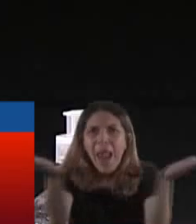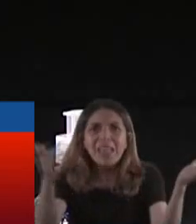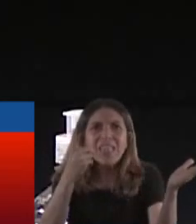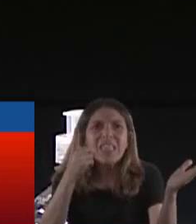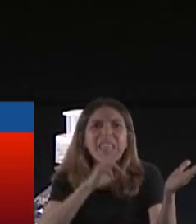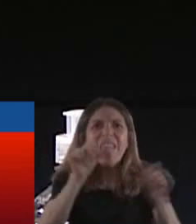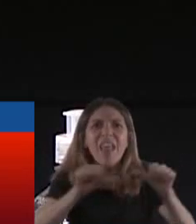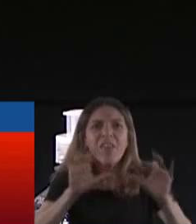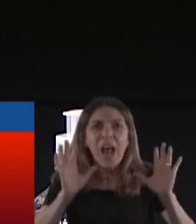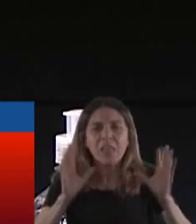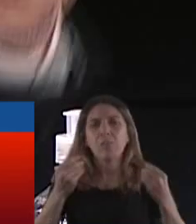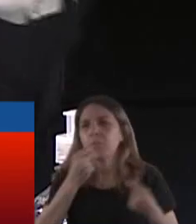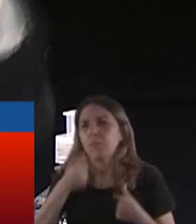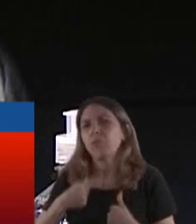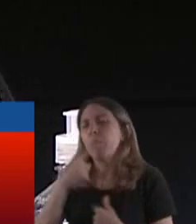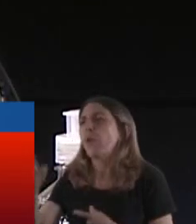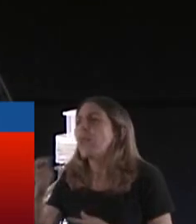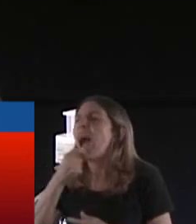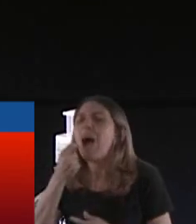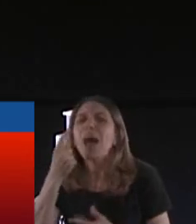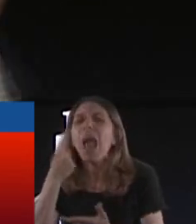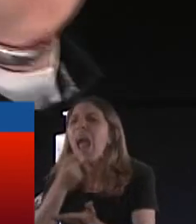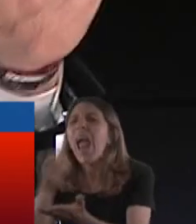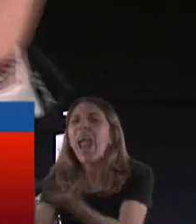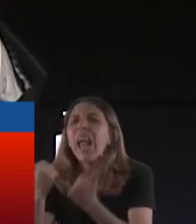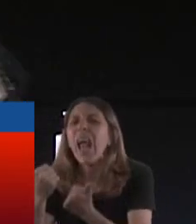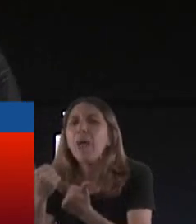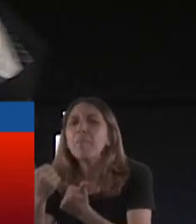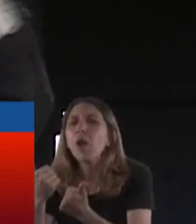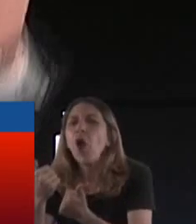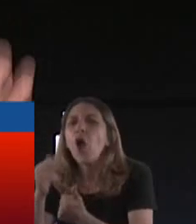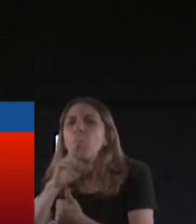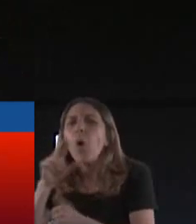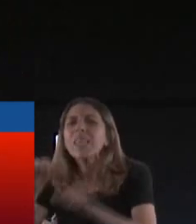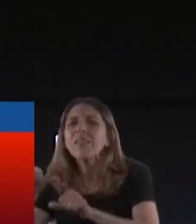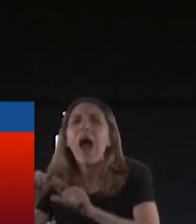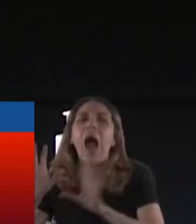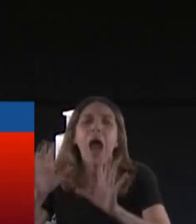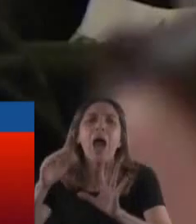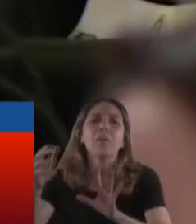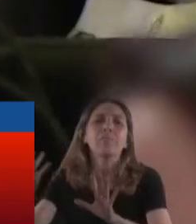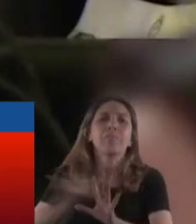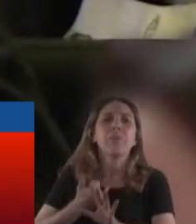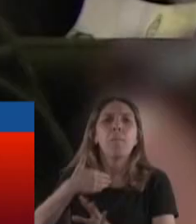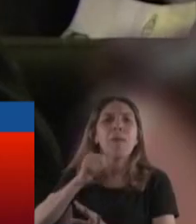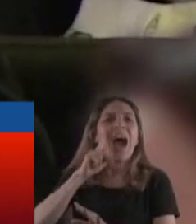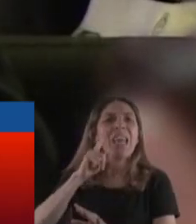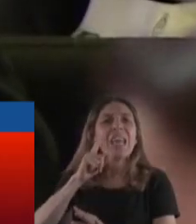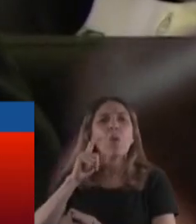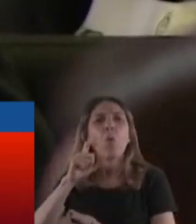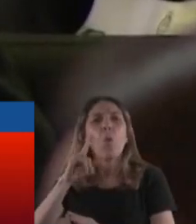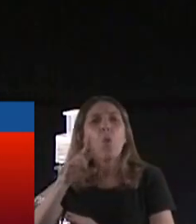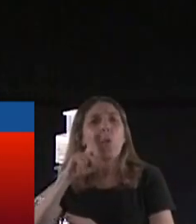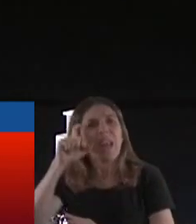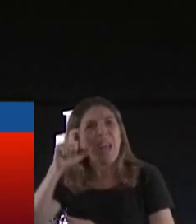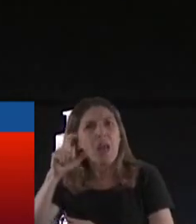pregunta, dame el ejemplo de una mujer científica, sale Marie Curie en el acto, ¿no? Y nos